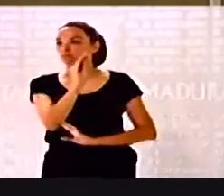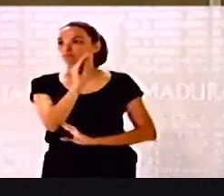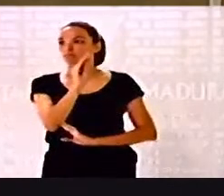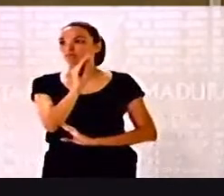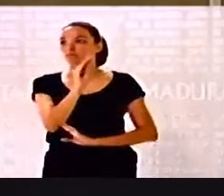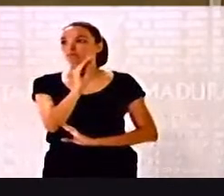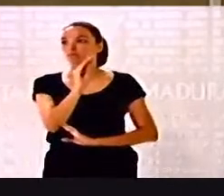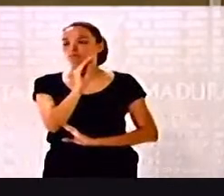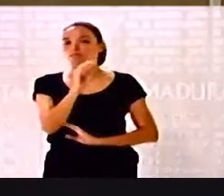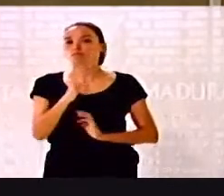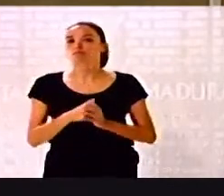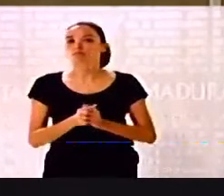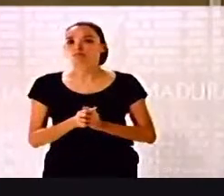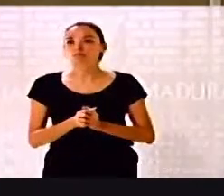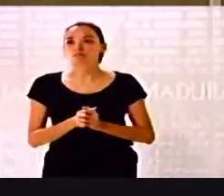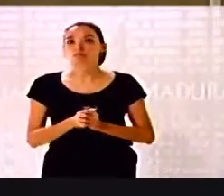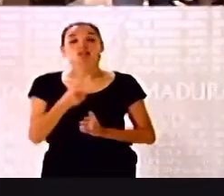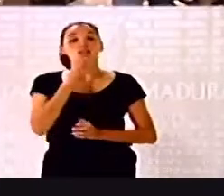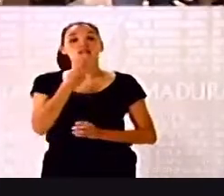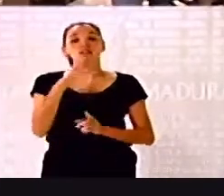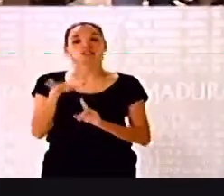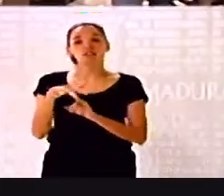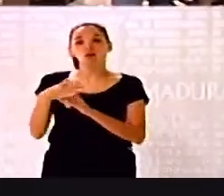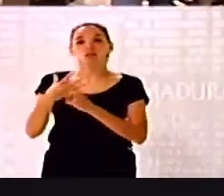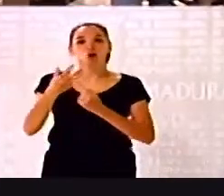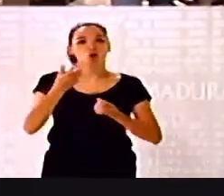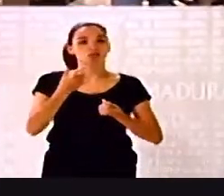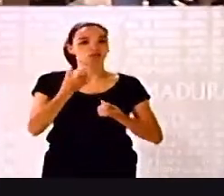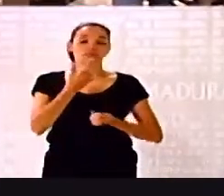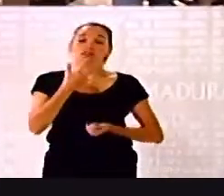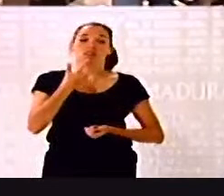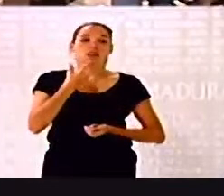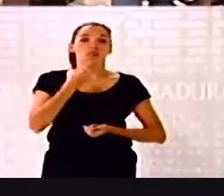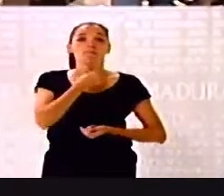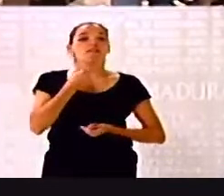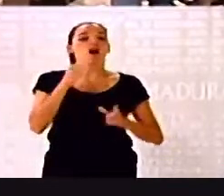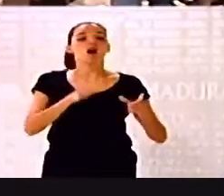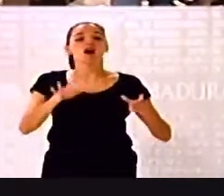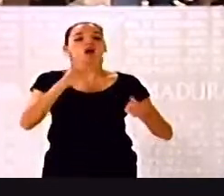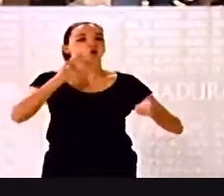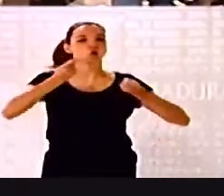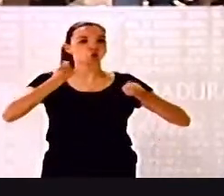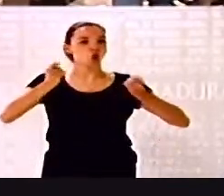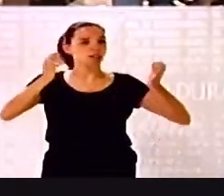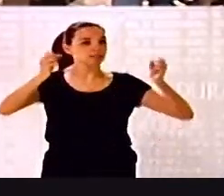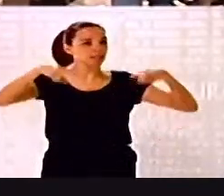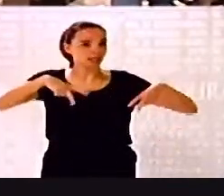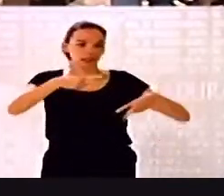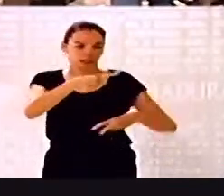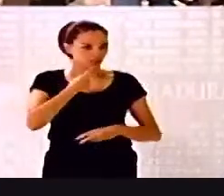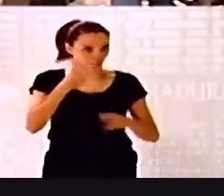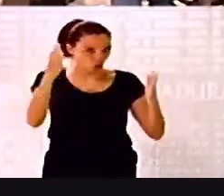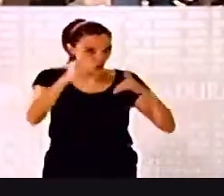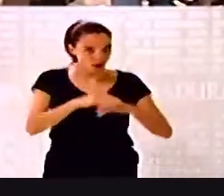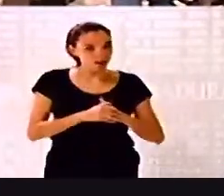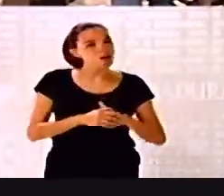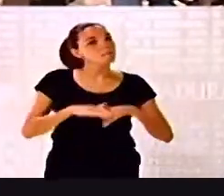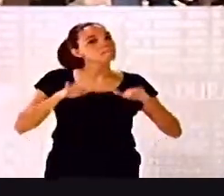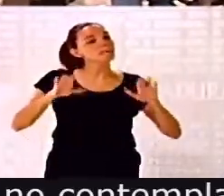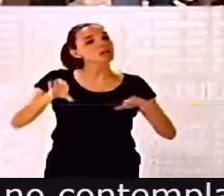Ha dicho que no hay una situación descontrolada en Badajoz. Sí. No contempla, por tanto,